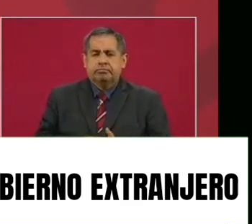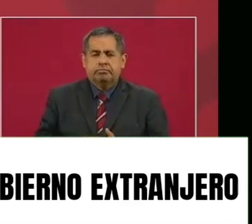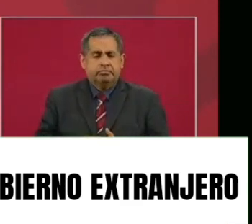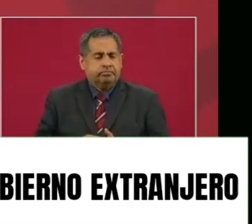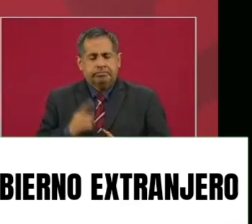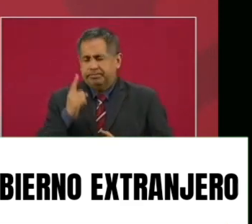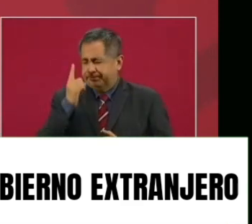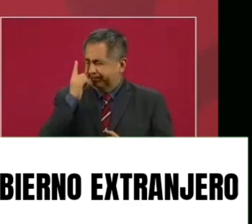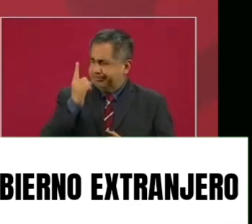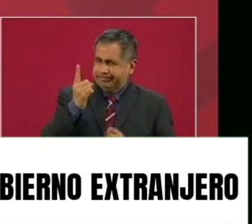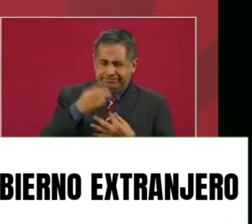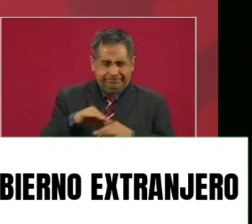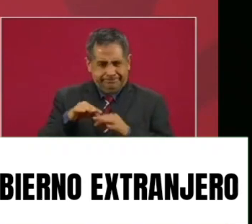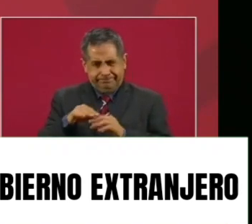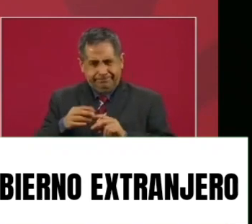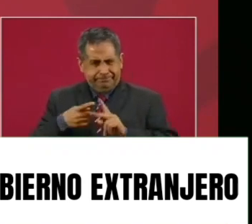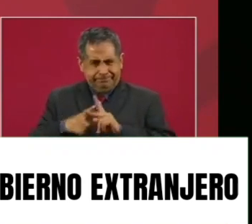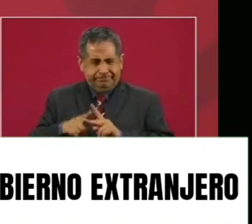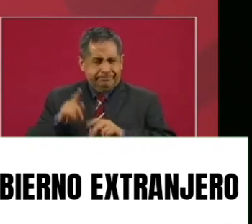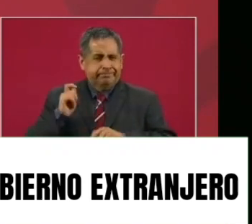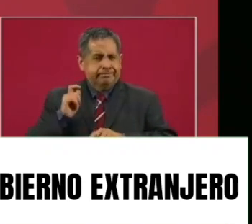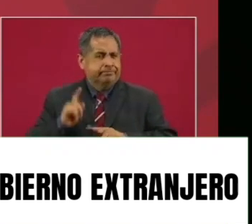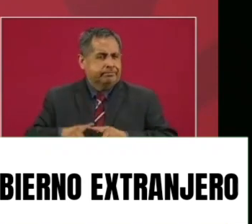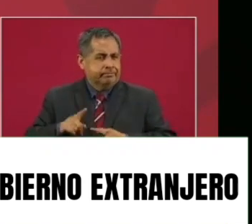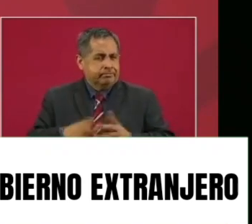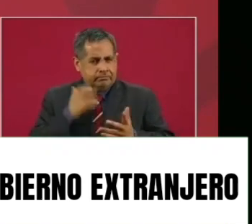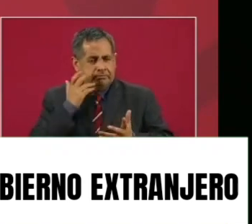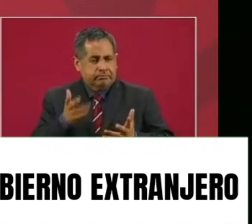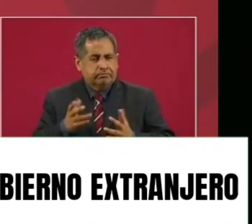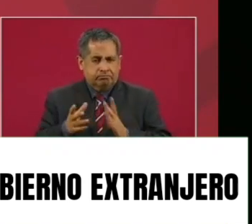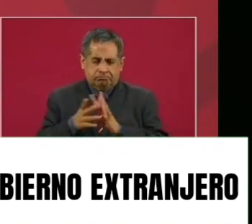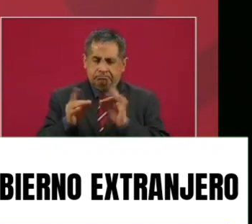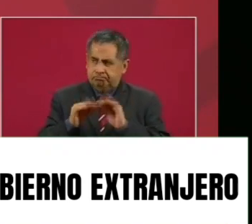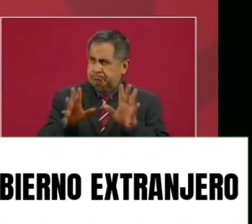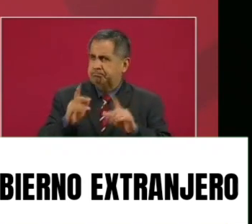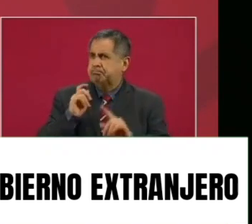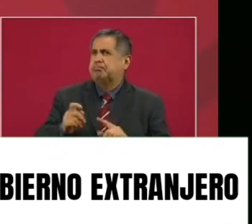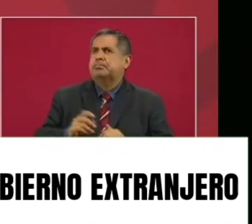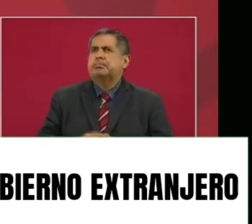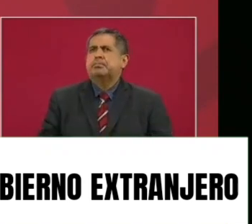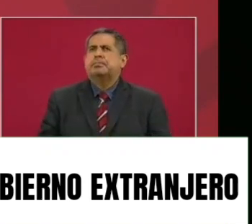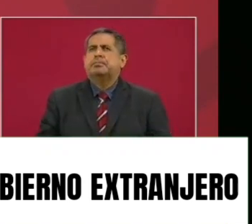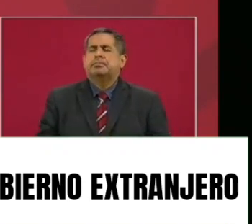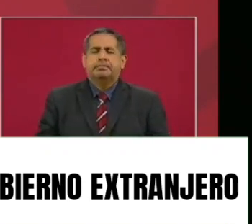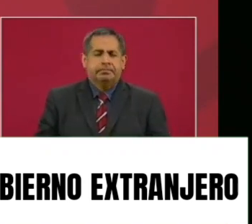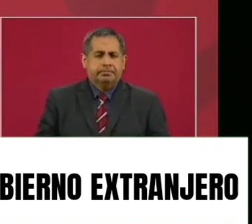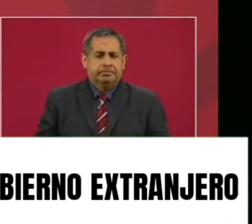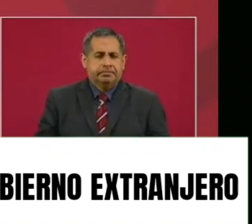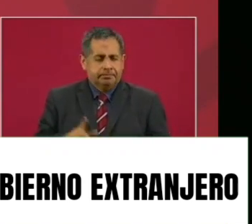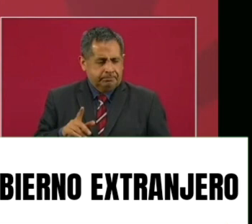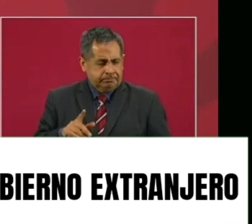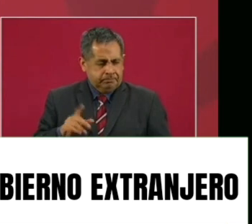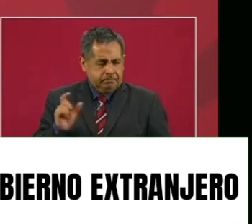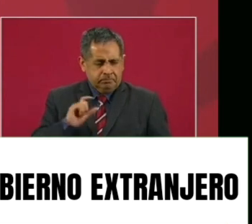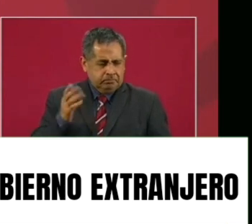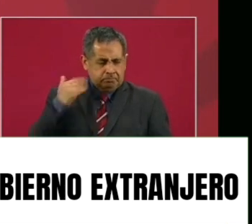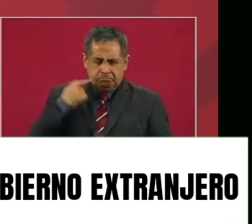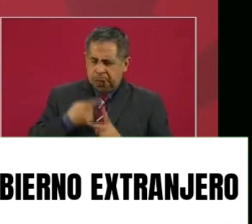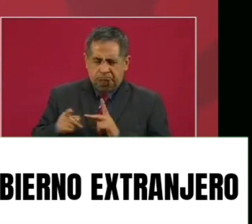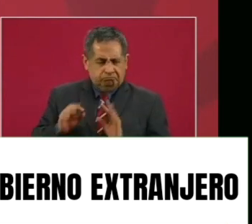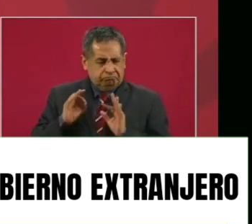punto de partida, si queremos ubicarlos en el tiempo,